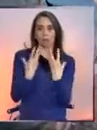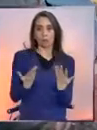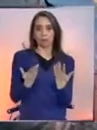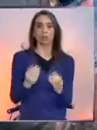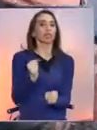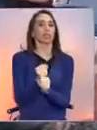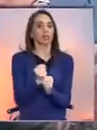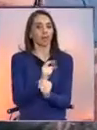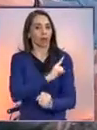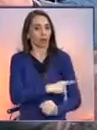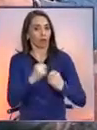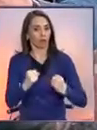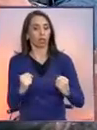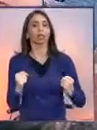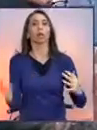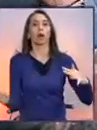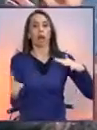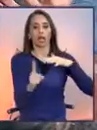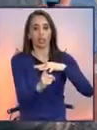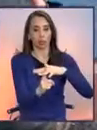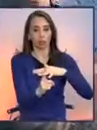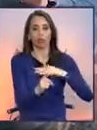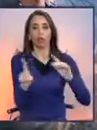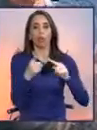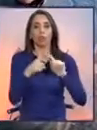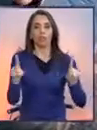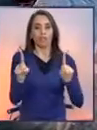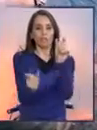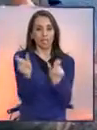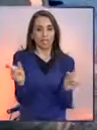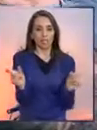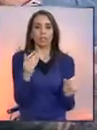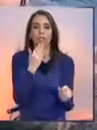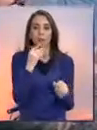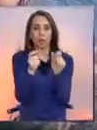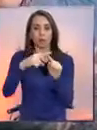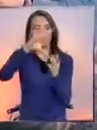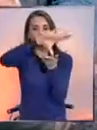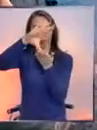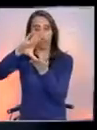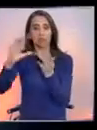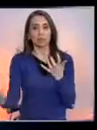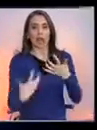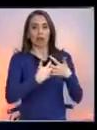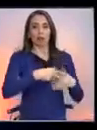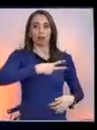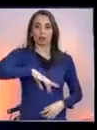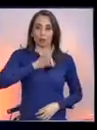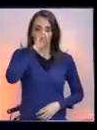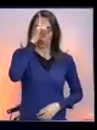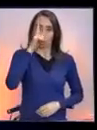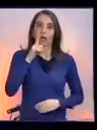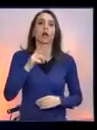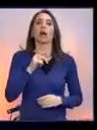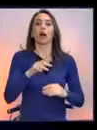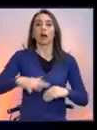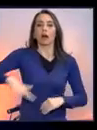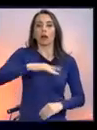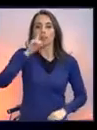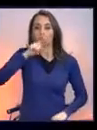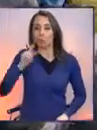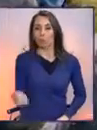trabajar fuertemente para la inclusión, que no haya diferencia, pero también que los migrantes se adecúen a nuestra idiosincrasia. Barrio Rojo.